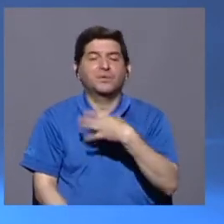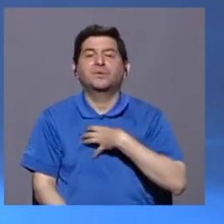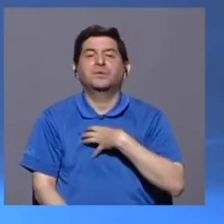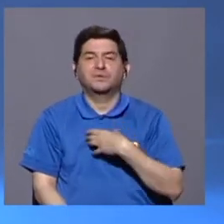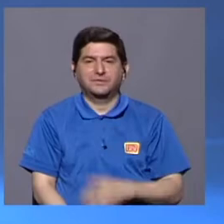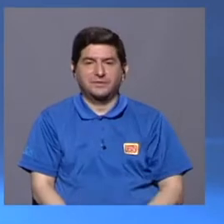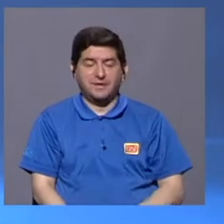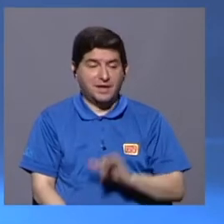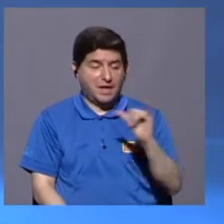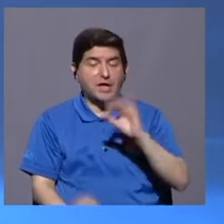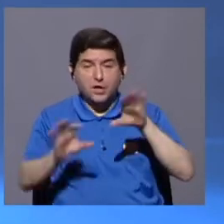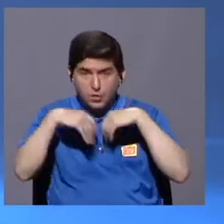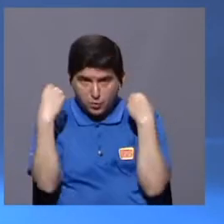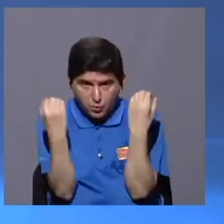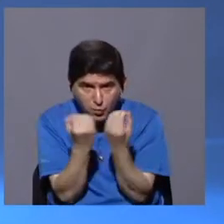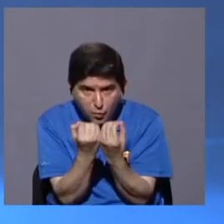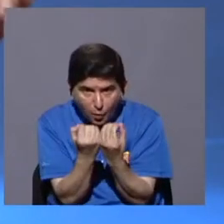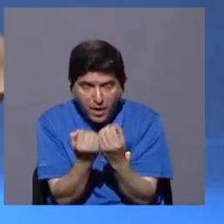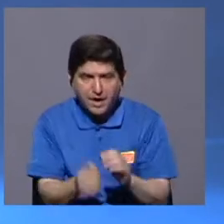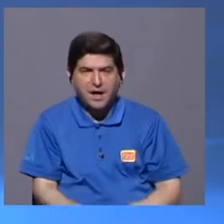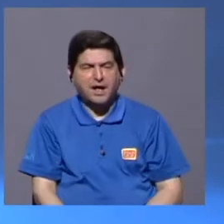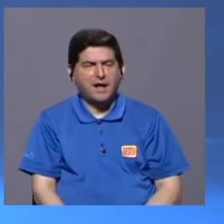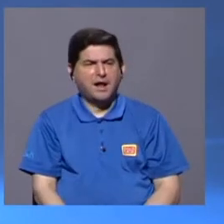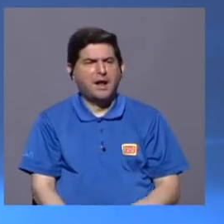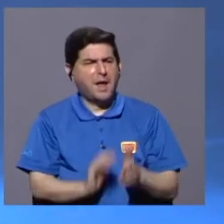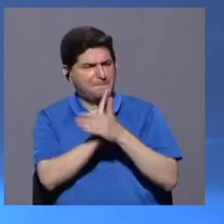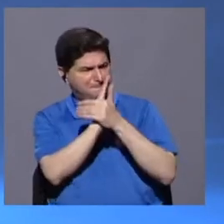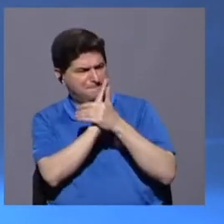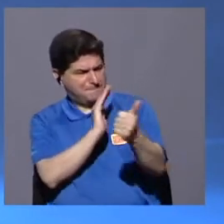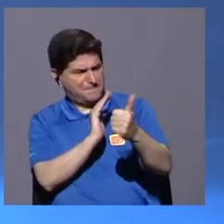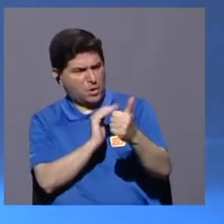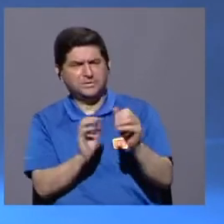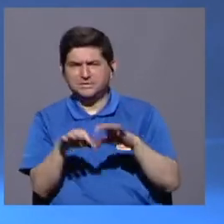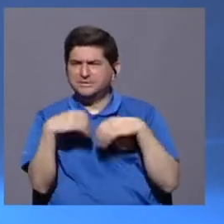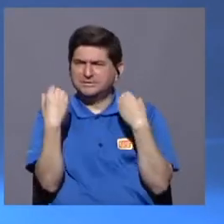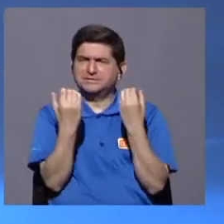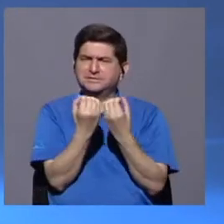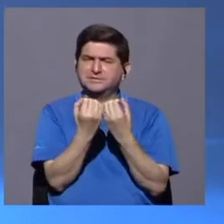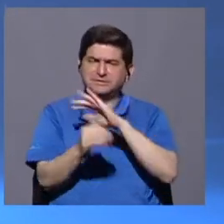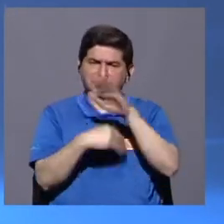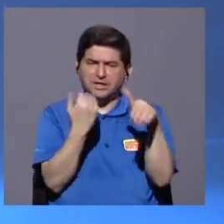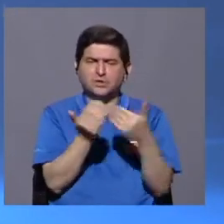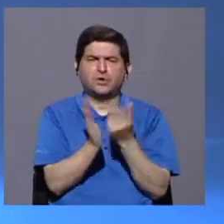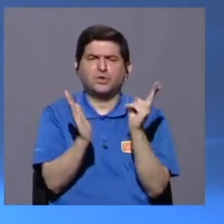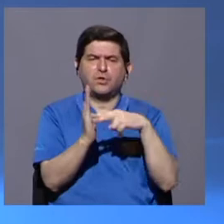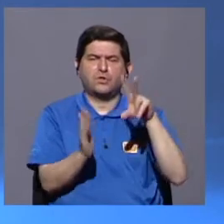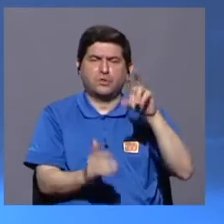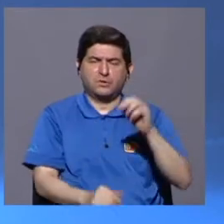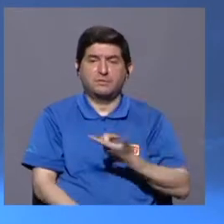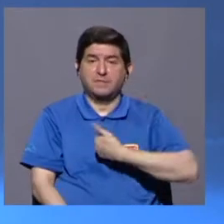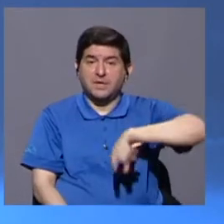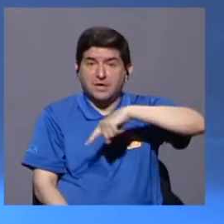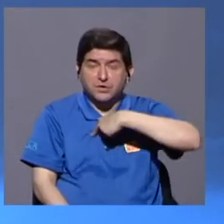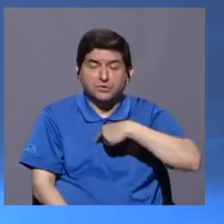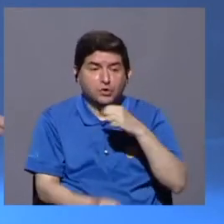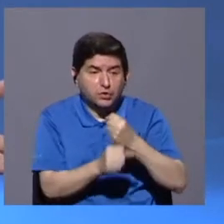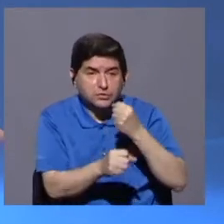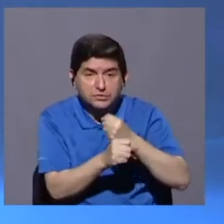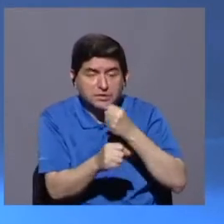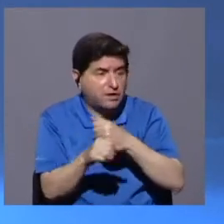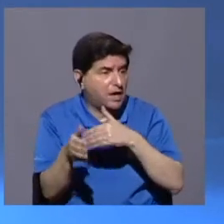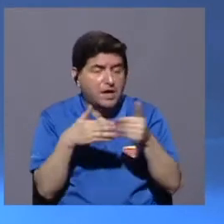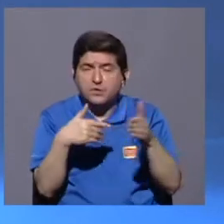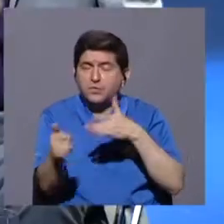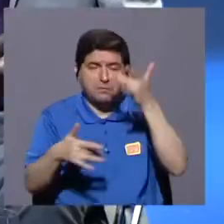esta misma organización, nosotros lo vimos como un gran potencial, porque durante todo el 2020, nosotros estuvimos trabajando a pesar de